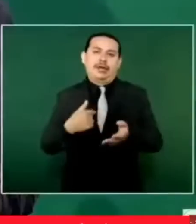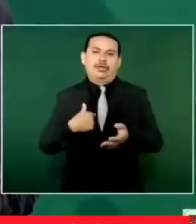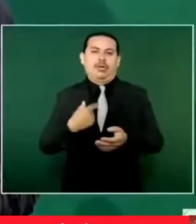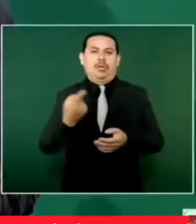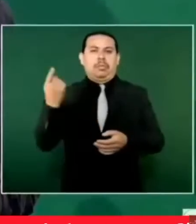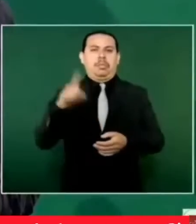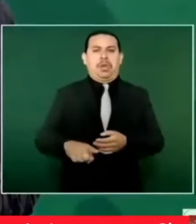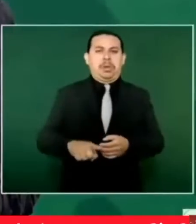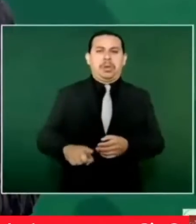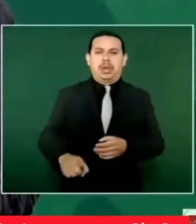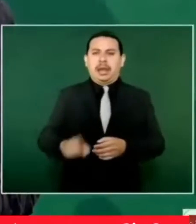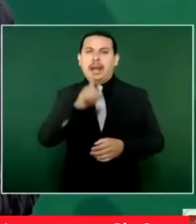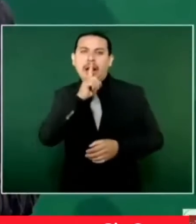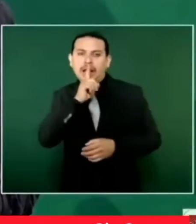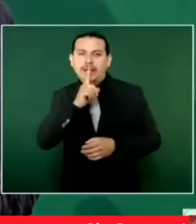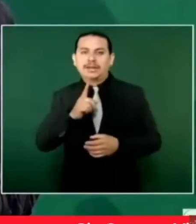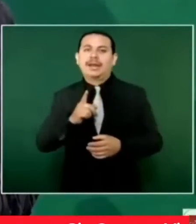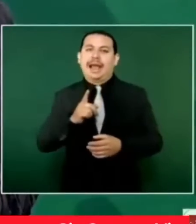fuerza.